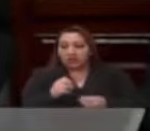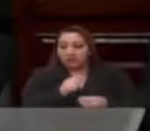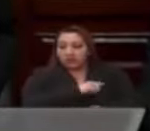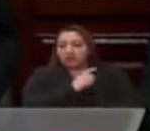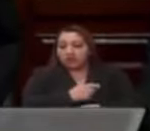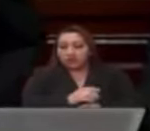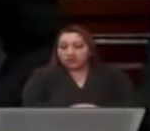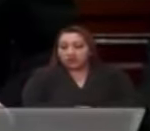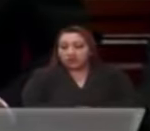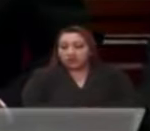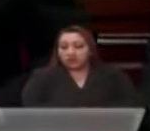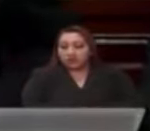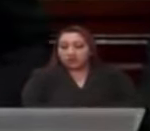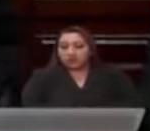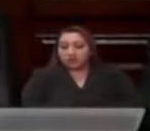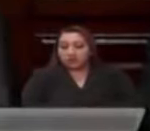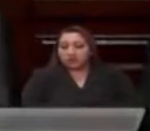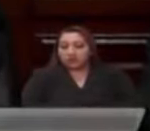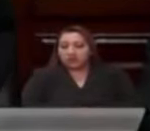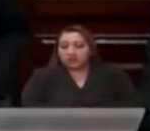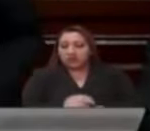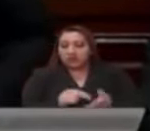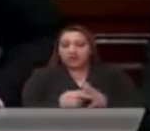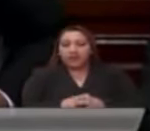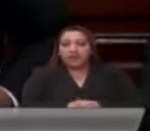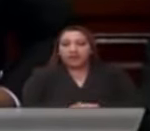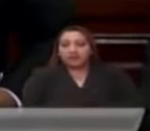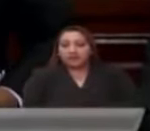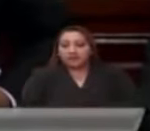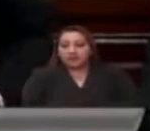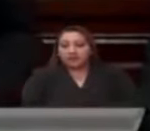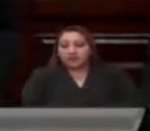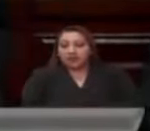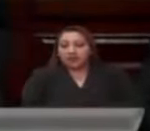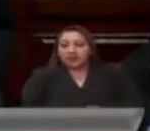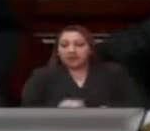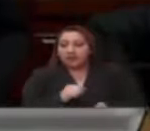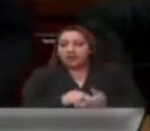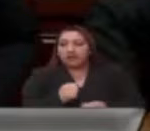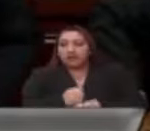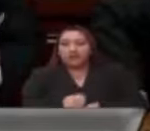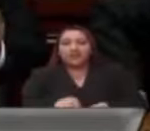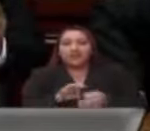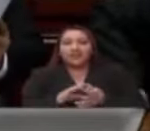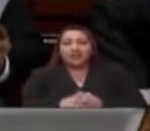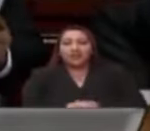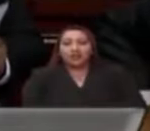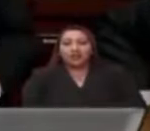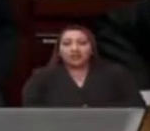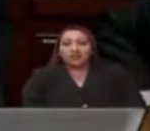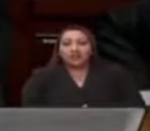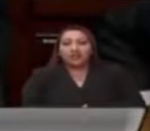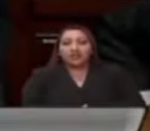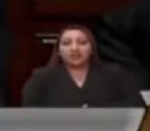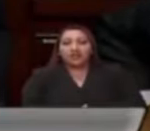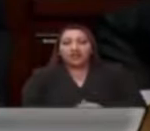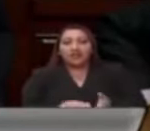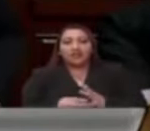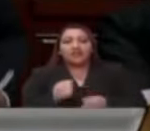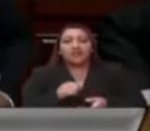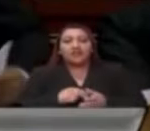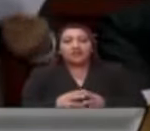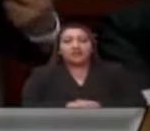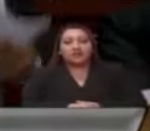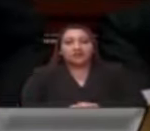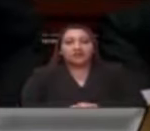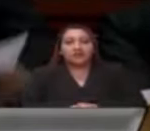esfuerzo. Señor primer ministro, si el camino por el cual ustedes van a llevar al país es el camino